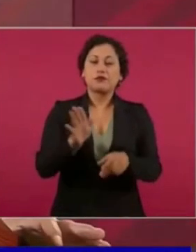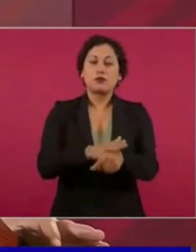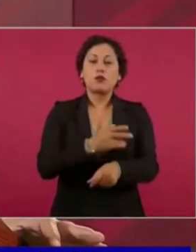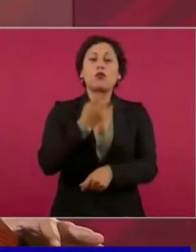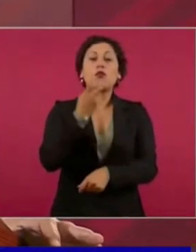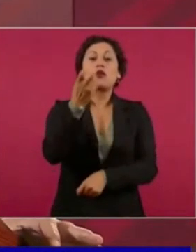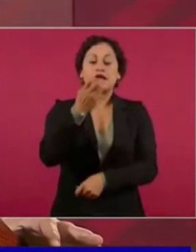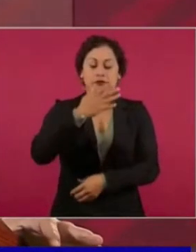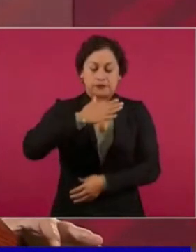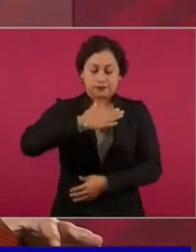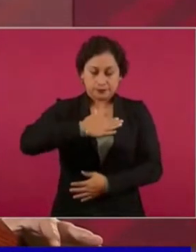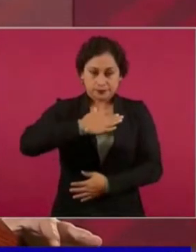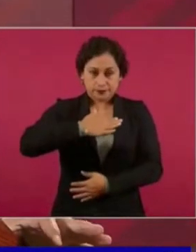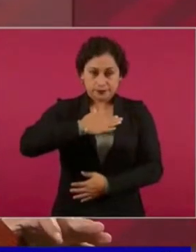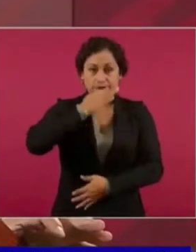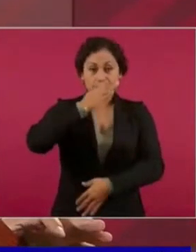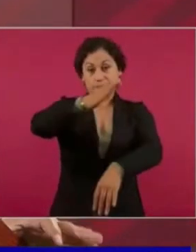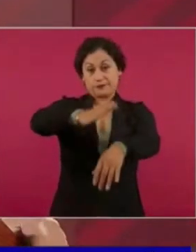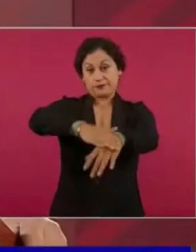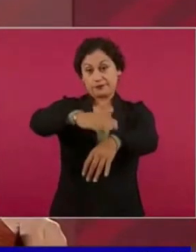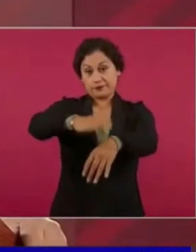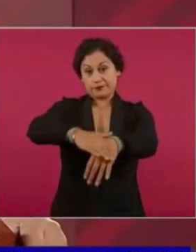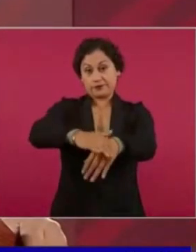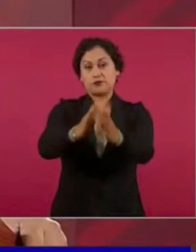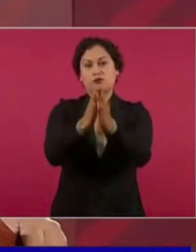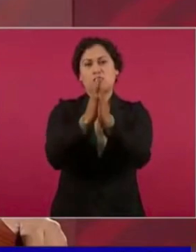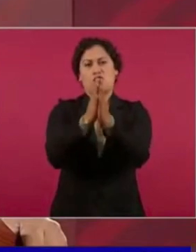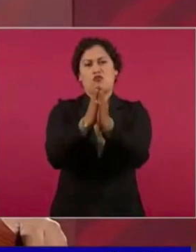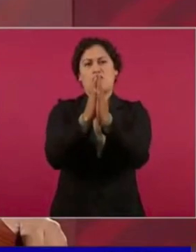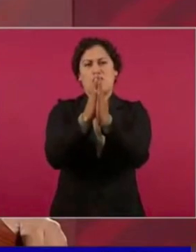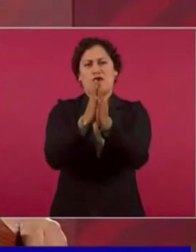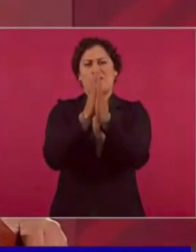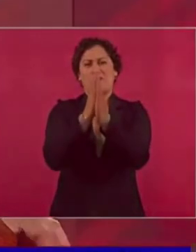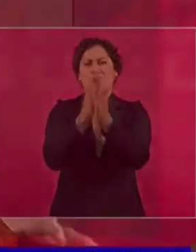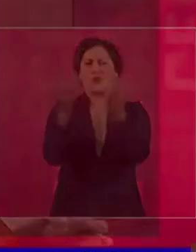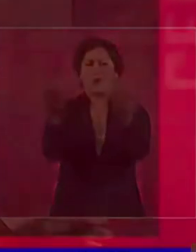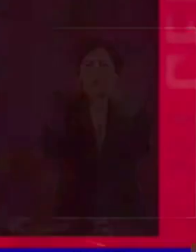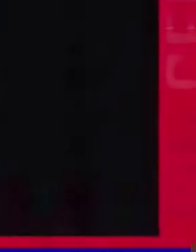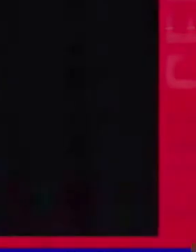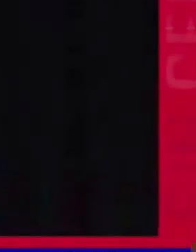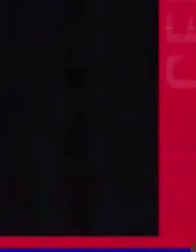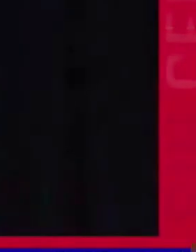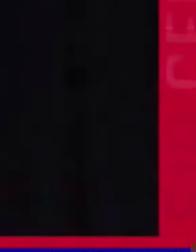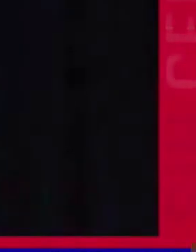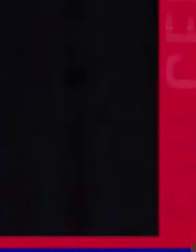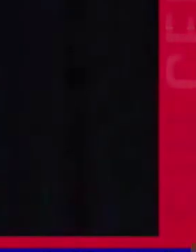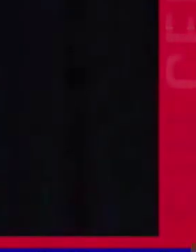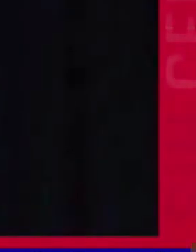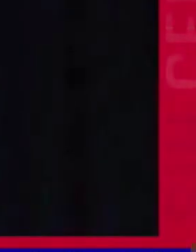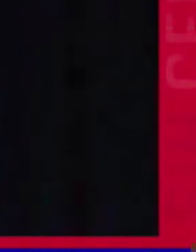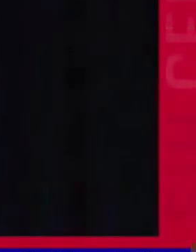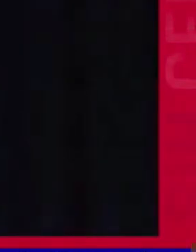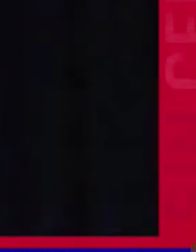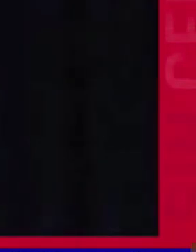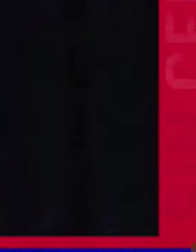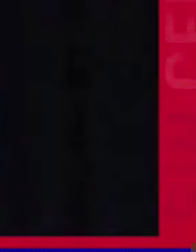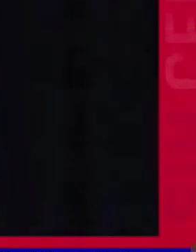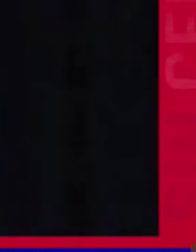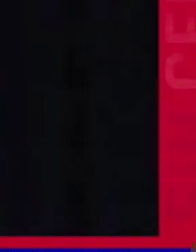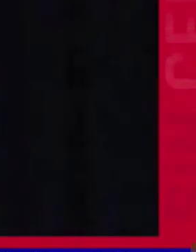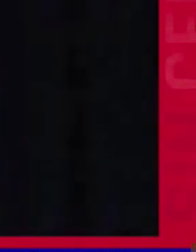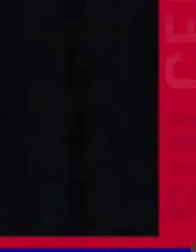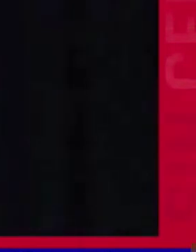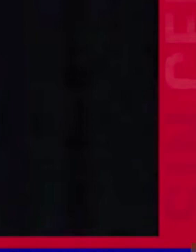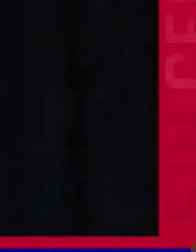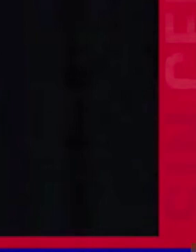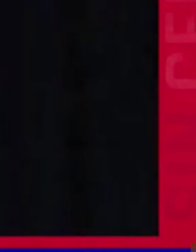el embajador Ken Salazar. Yo te voy a decir una cosa, yo creo que Ken Salazar, que es un político muy colmilludo, no se haya